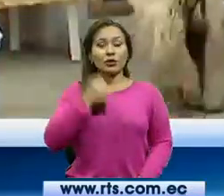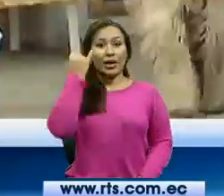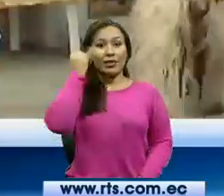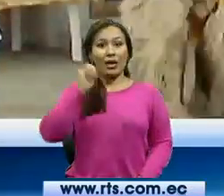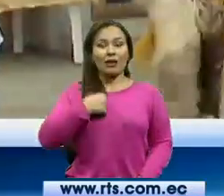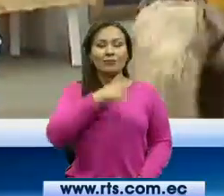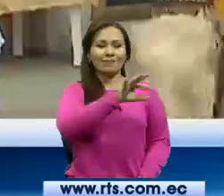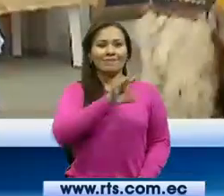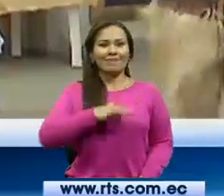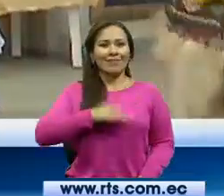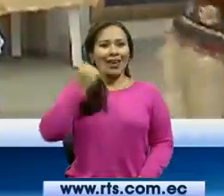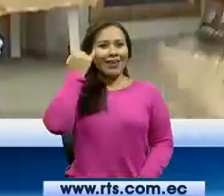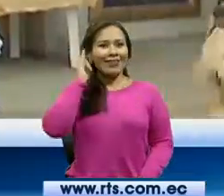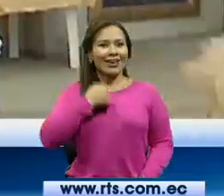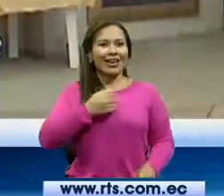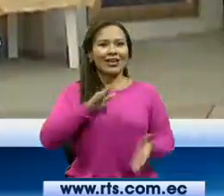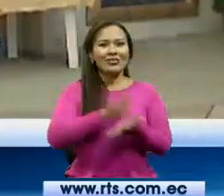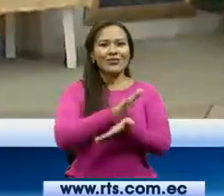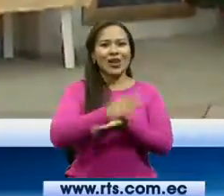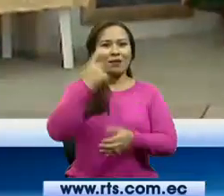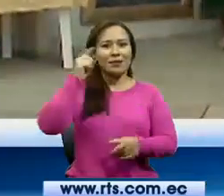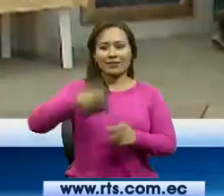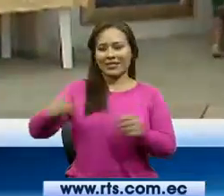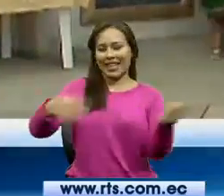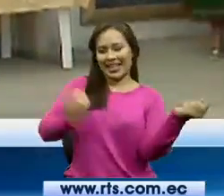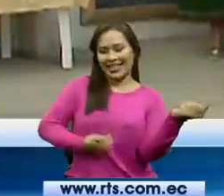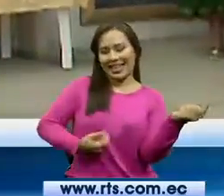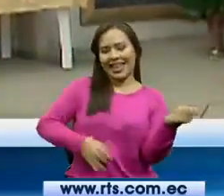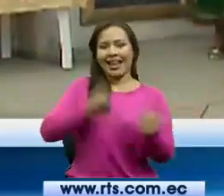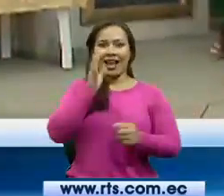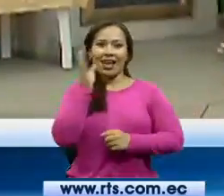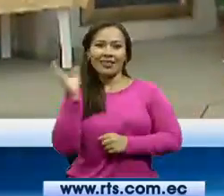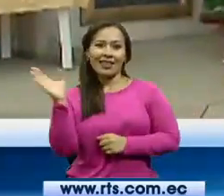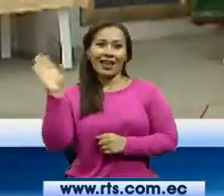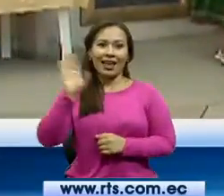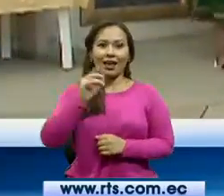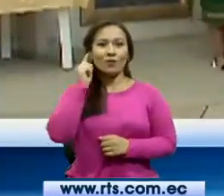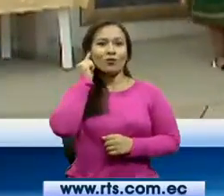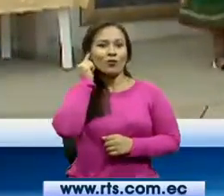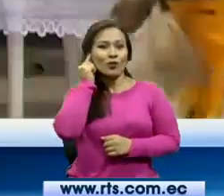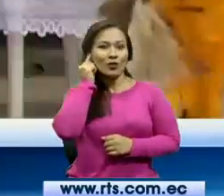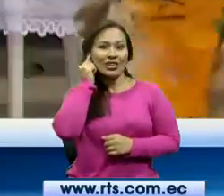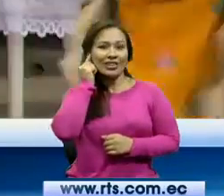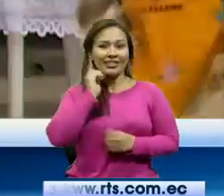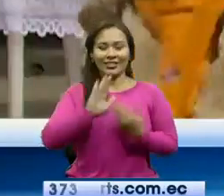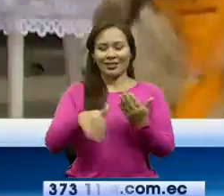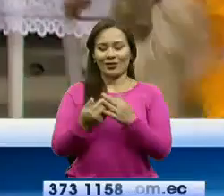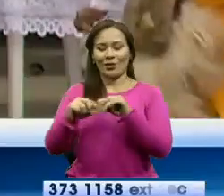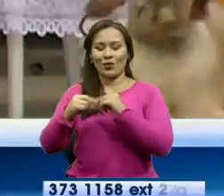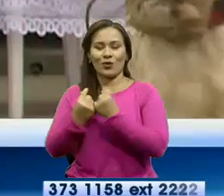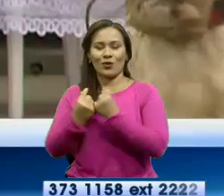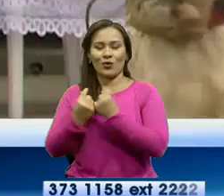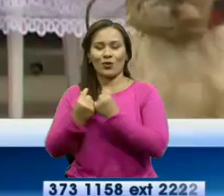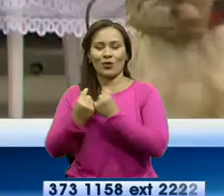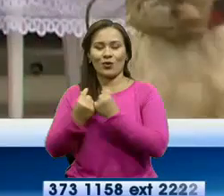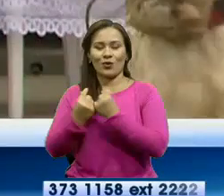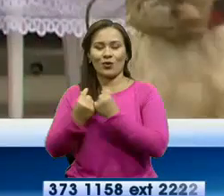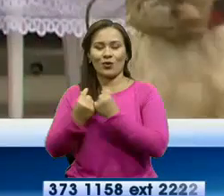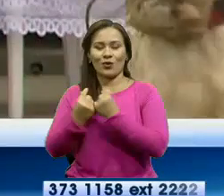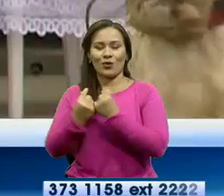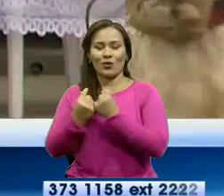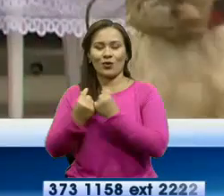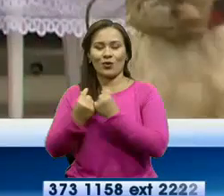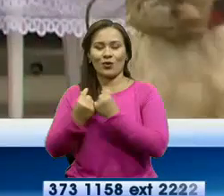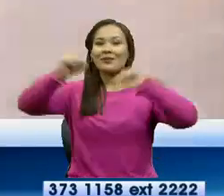de guitarristas, de cantantes, mujeres. Hicimos un grupo que nos paseamos por todo el Ecuador